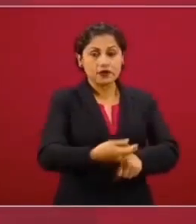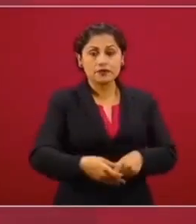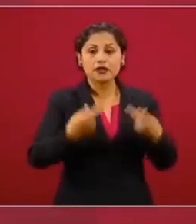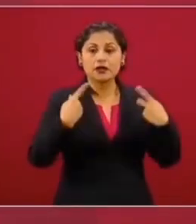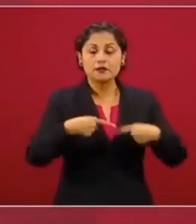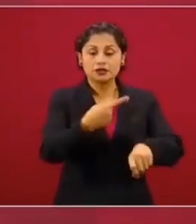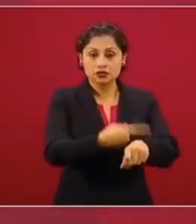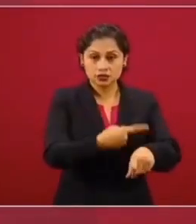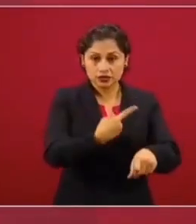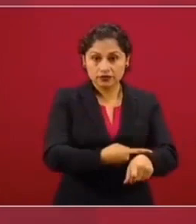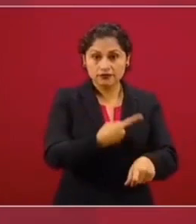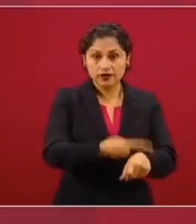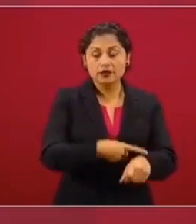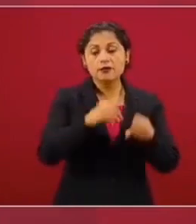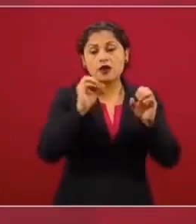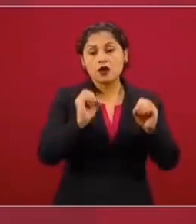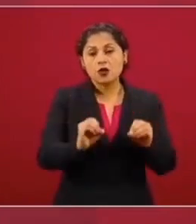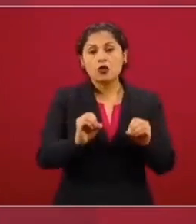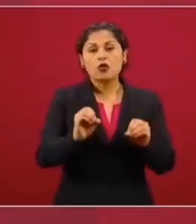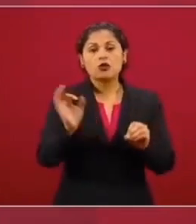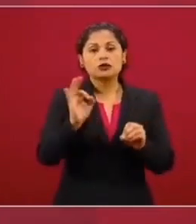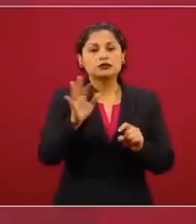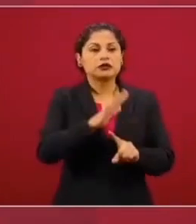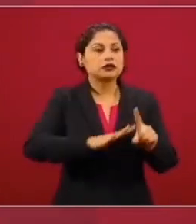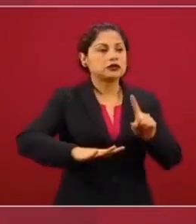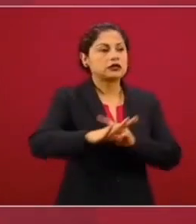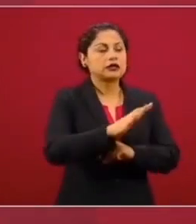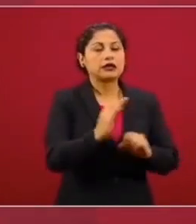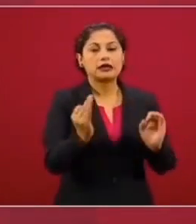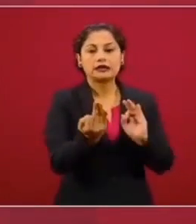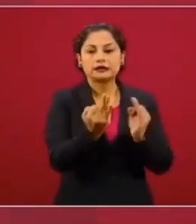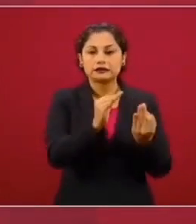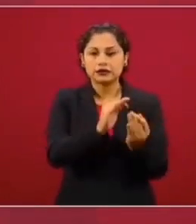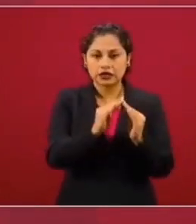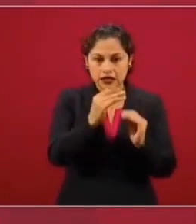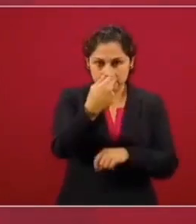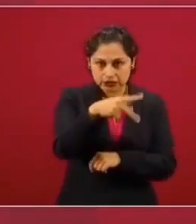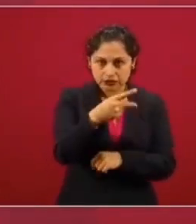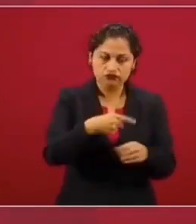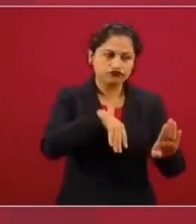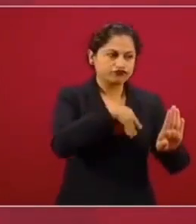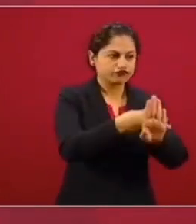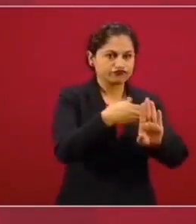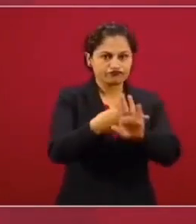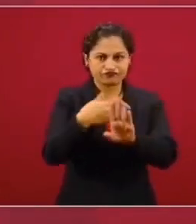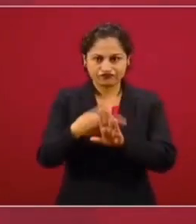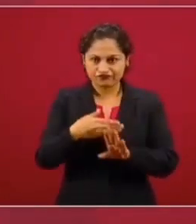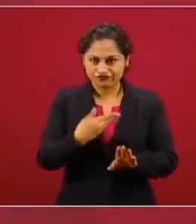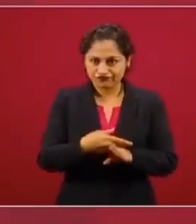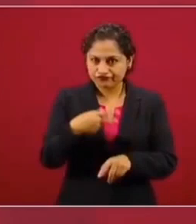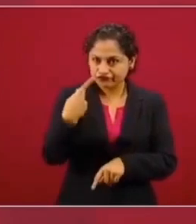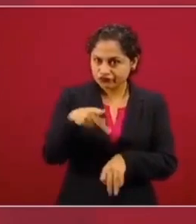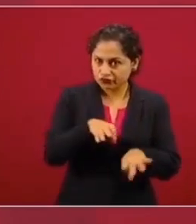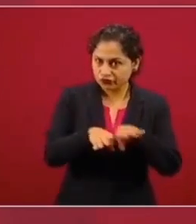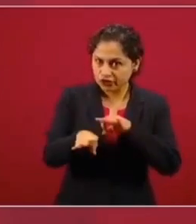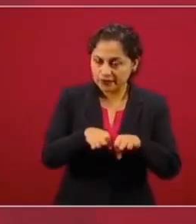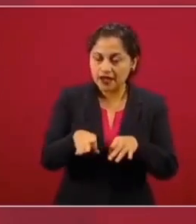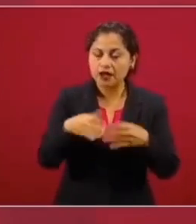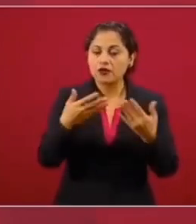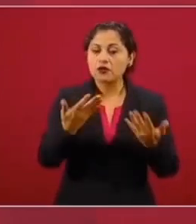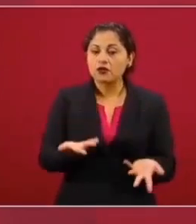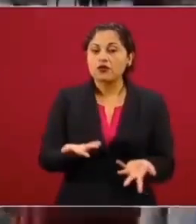o por temor a las agresiones que han ocurrido en estos traslados o al realizar algunas otras actividades